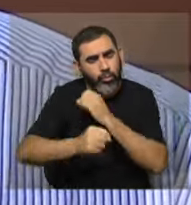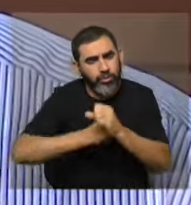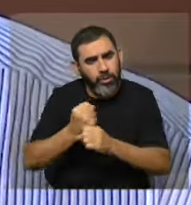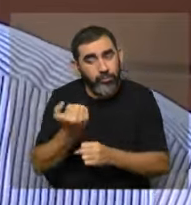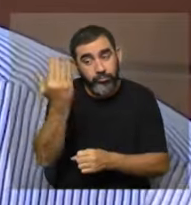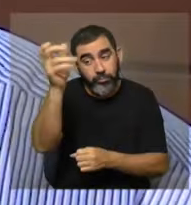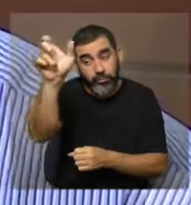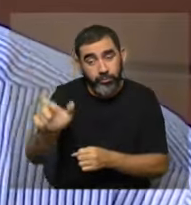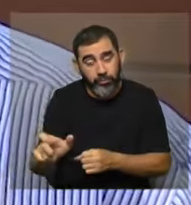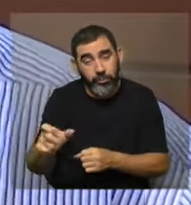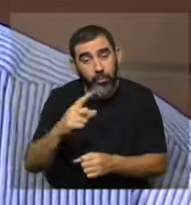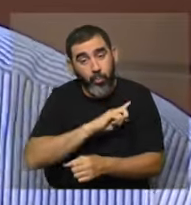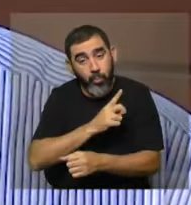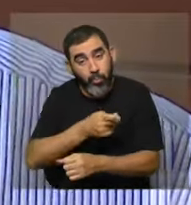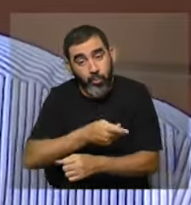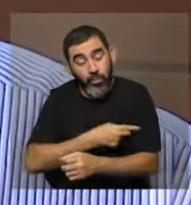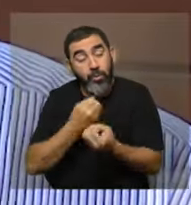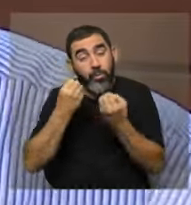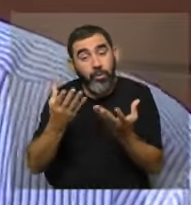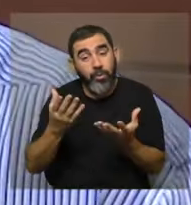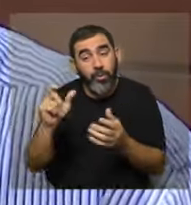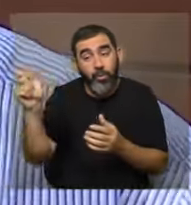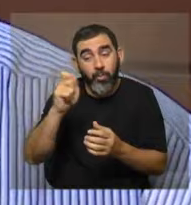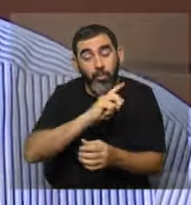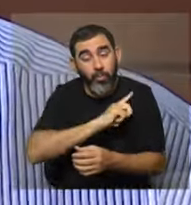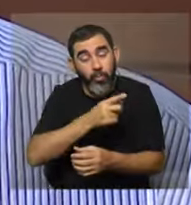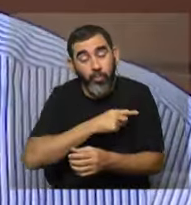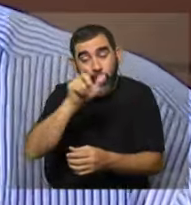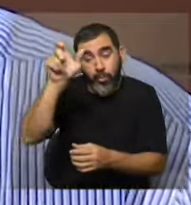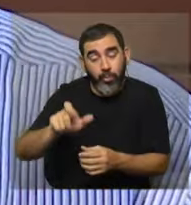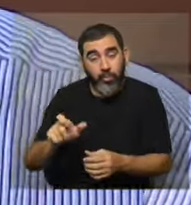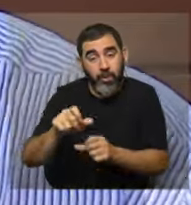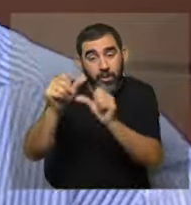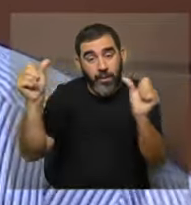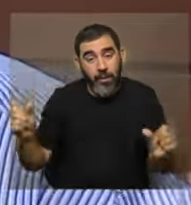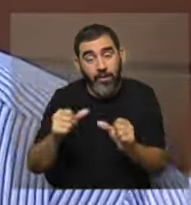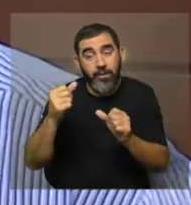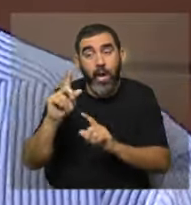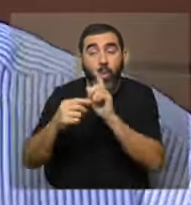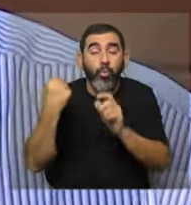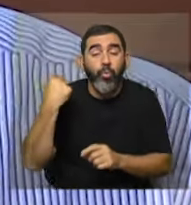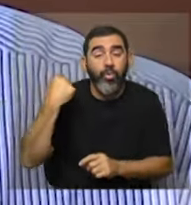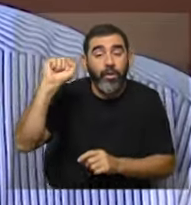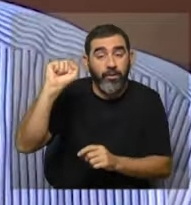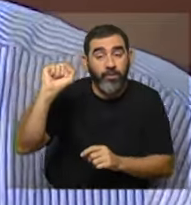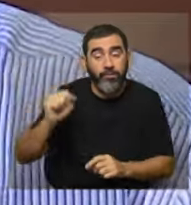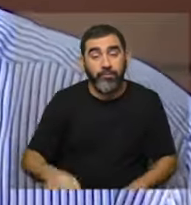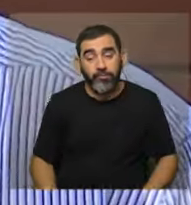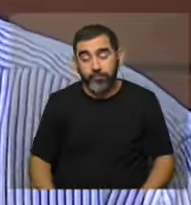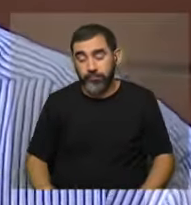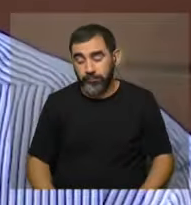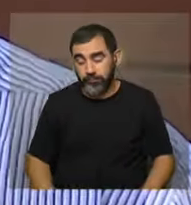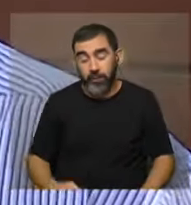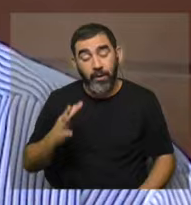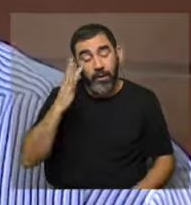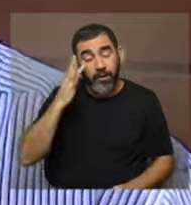figura que tiene mucho poder porque es la acción pública que se ejerce cuando se comete un delito eh Por lo tanto me